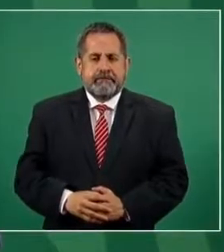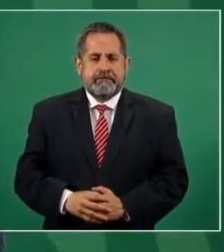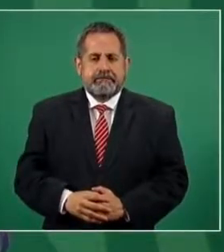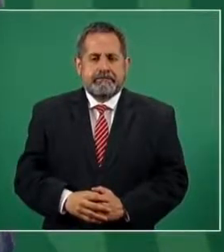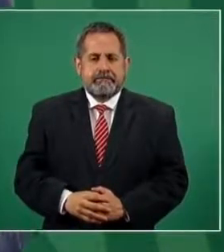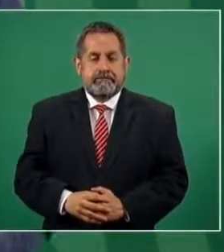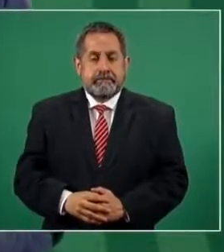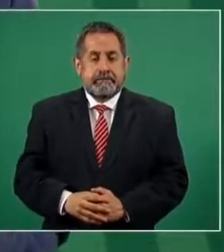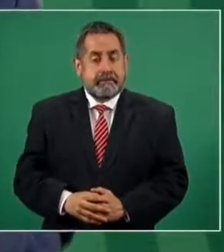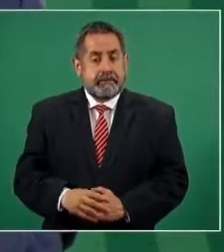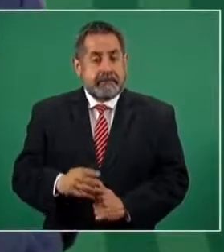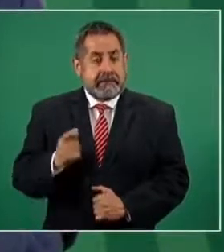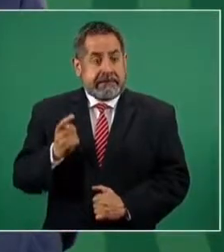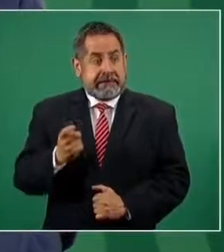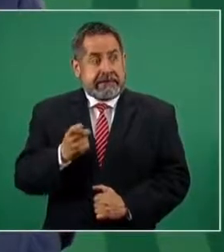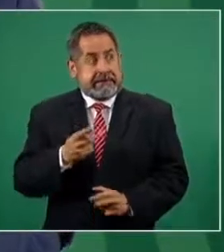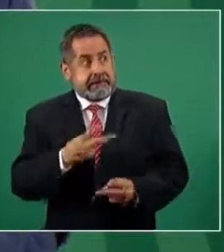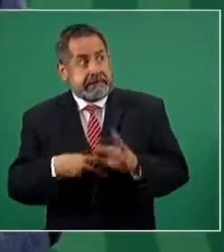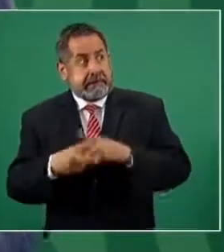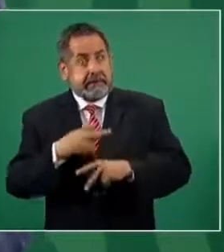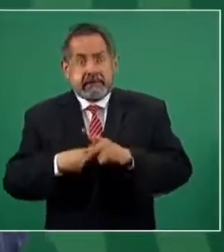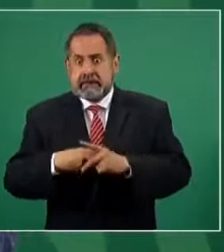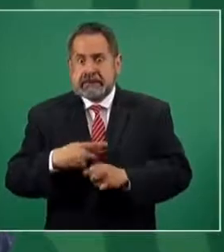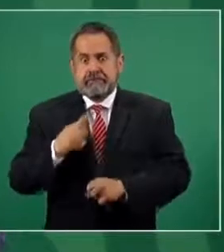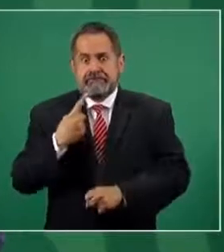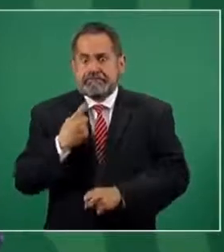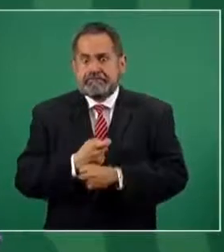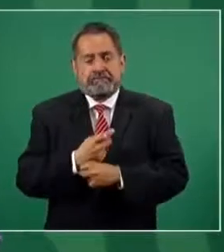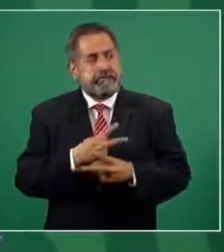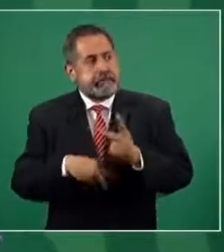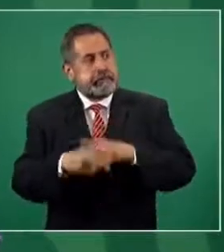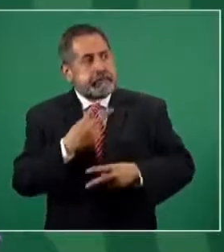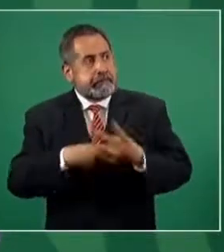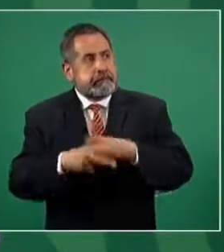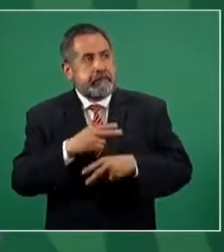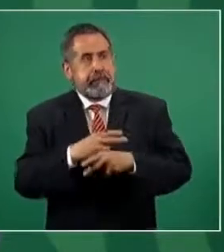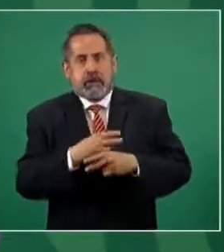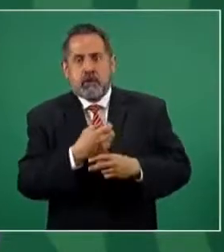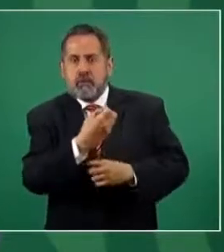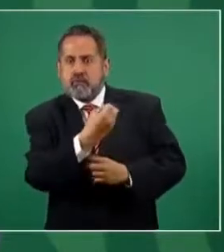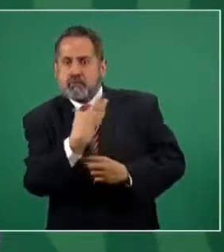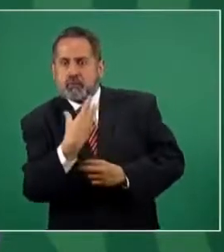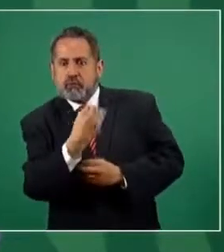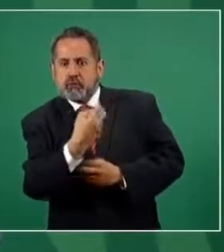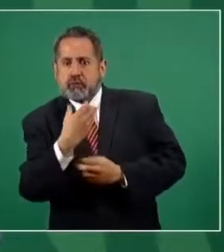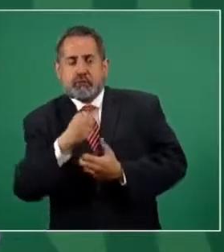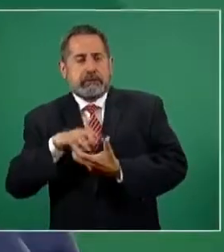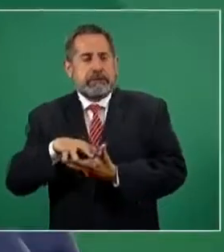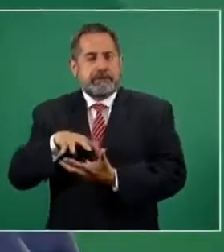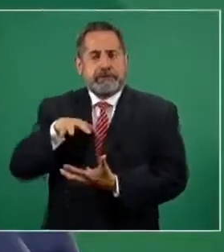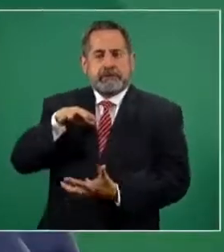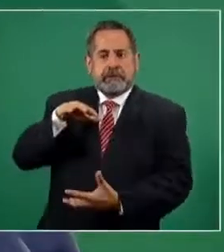Es la principal fuente de ingresos de nuestro país.